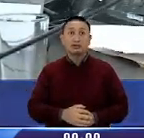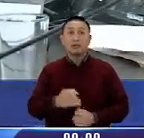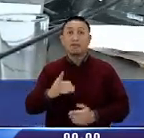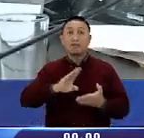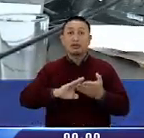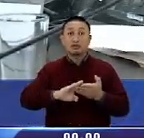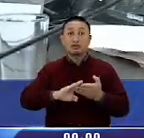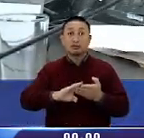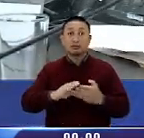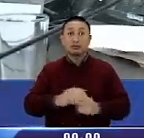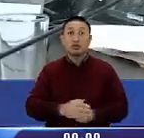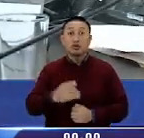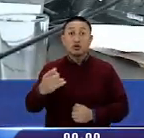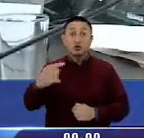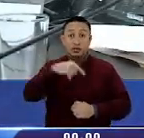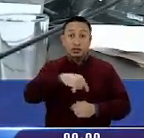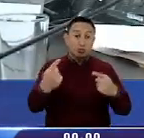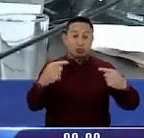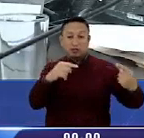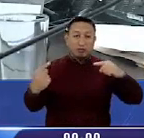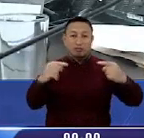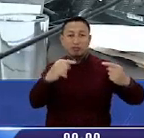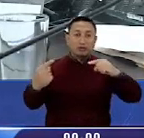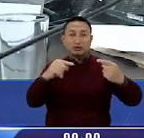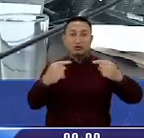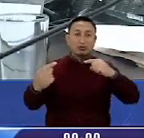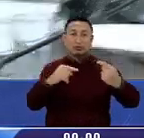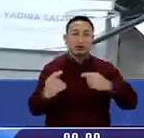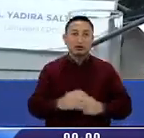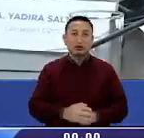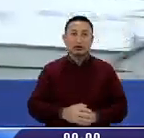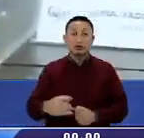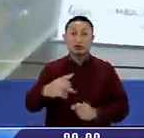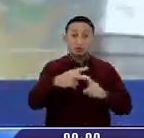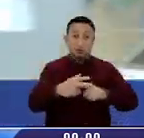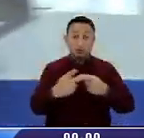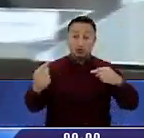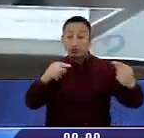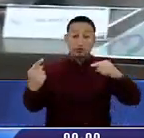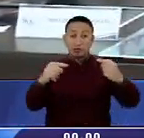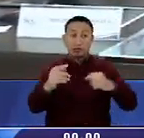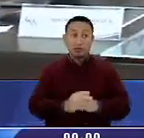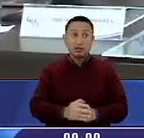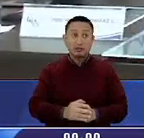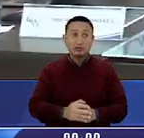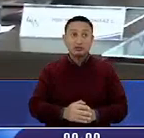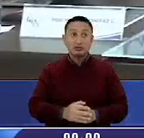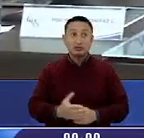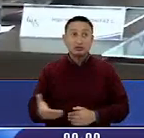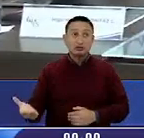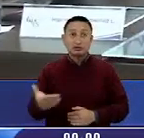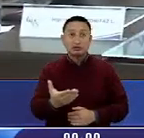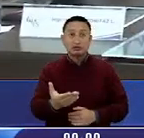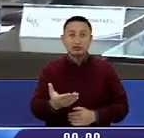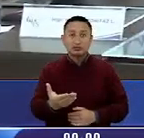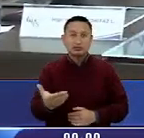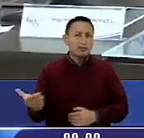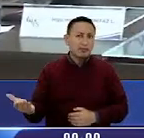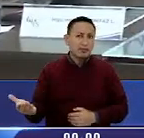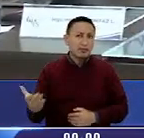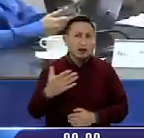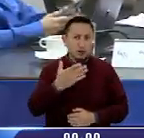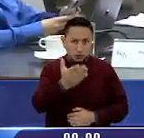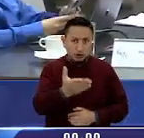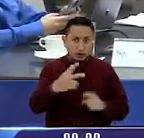si no, usted habló de los temas. No, debate en otro lugar, pero usted habló de los temas puntuales. Entonces, lo siento, el que empezó a hablar de los temas que no era pertinente fue